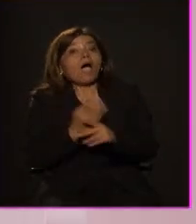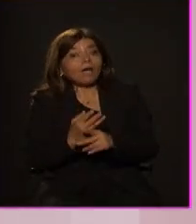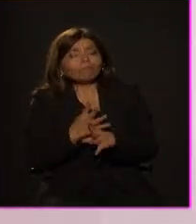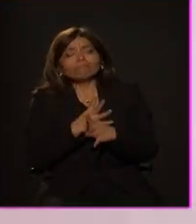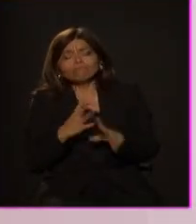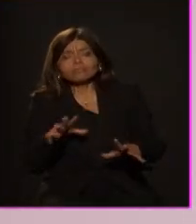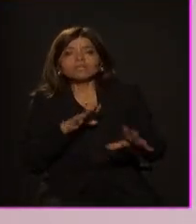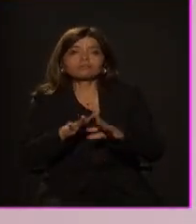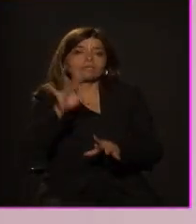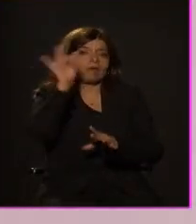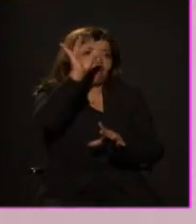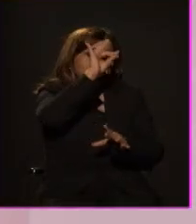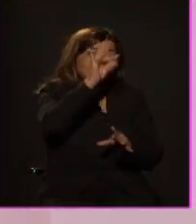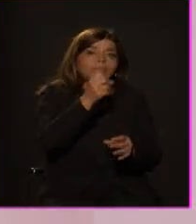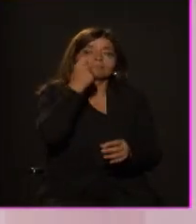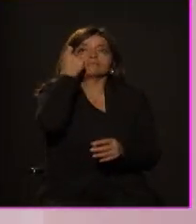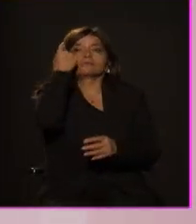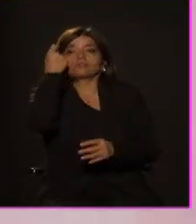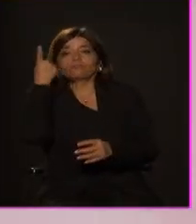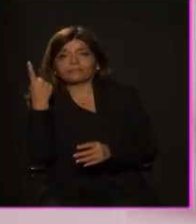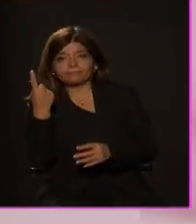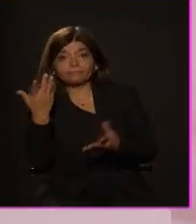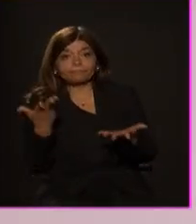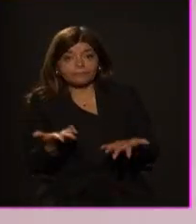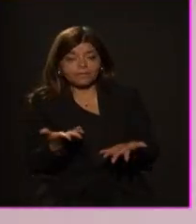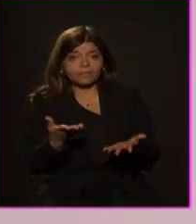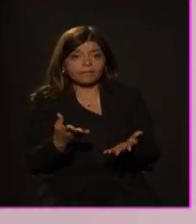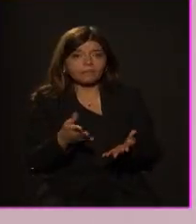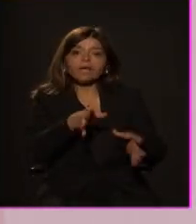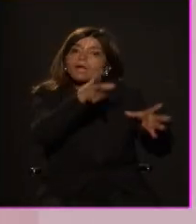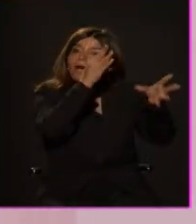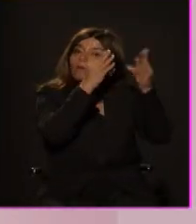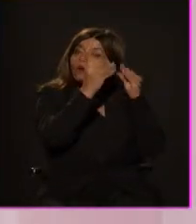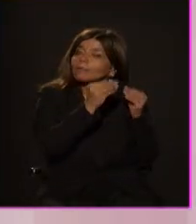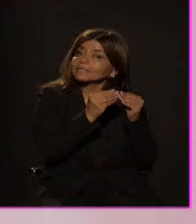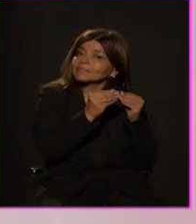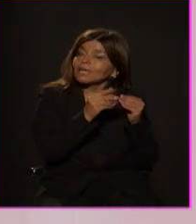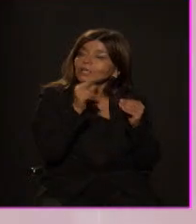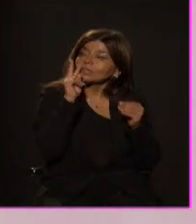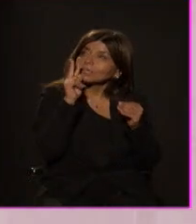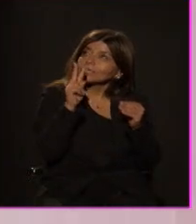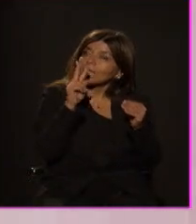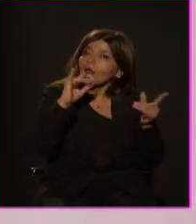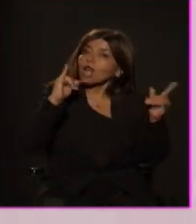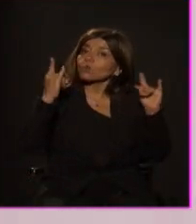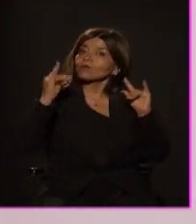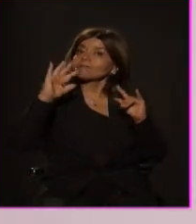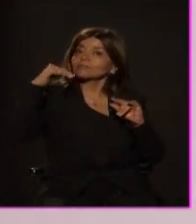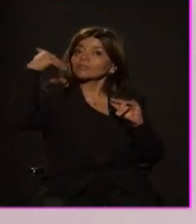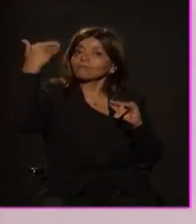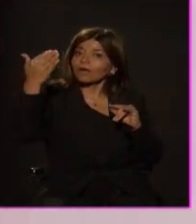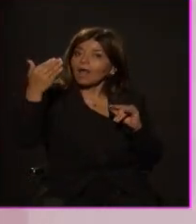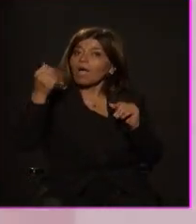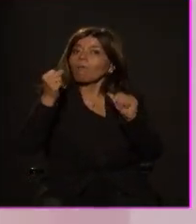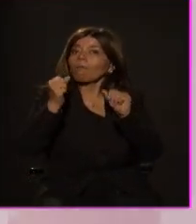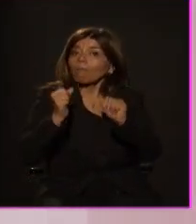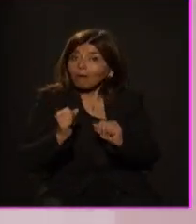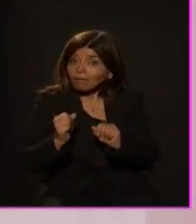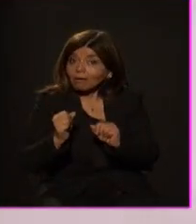en el universo, y una de las cosas que hemos aprendido es que si algo es físicamente posible en el universo, en algún lugar va a ocurrir.